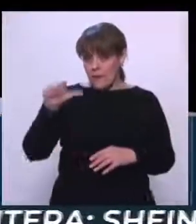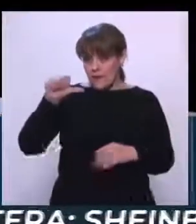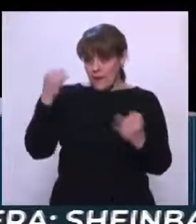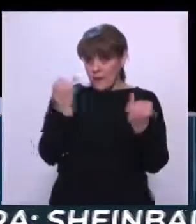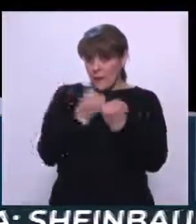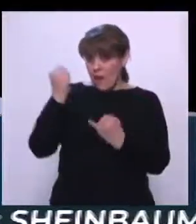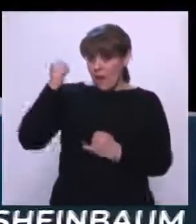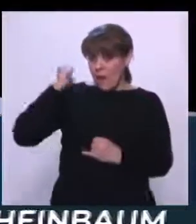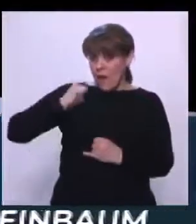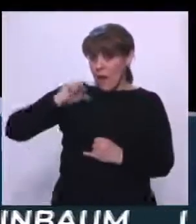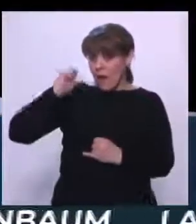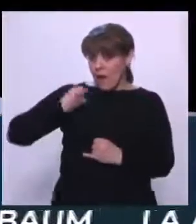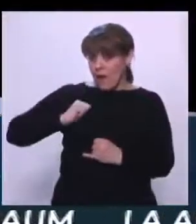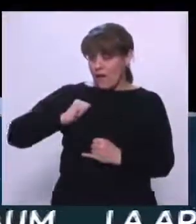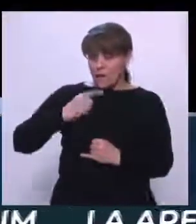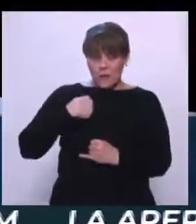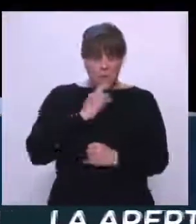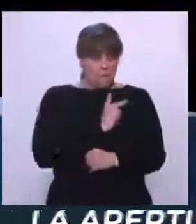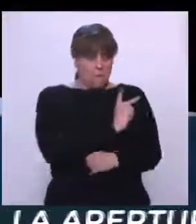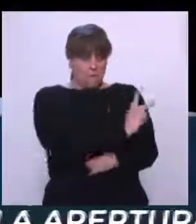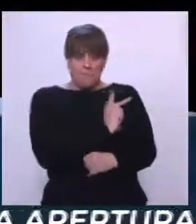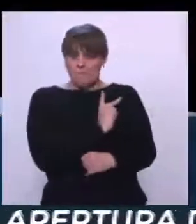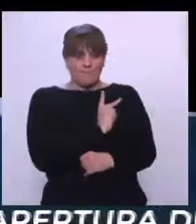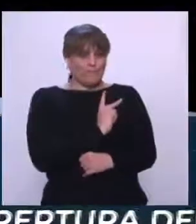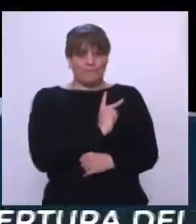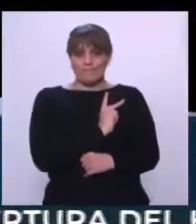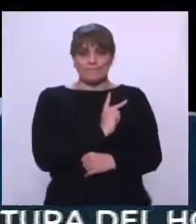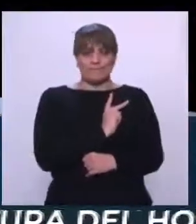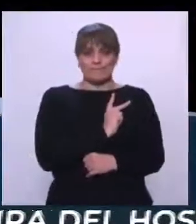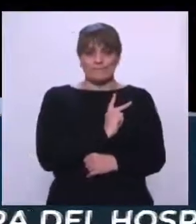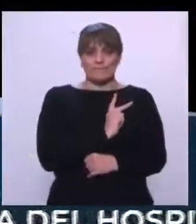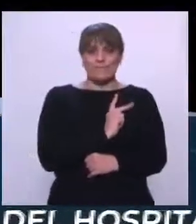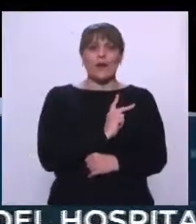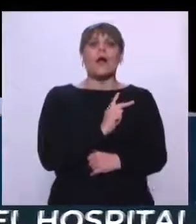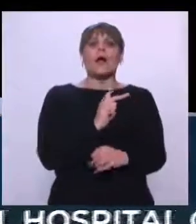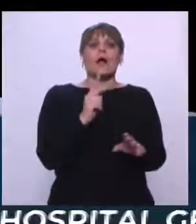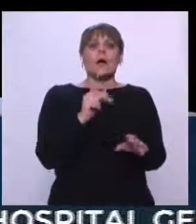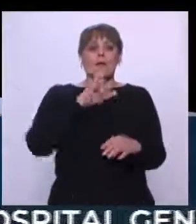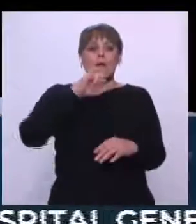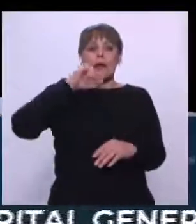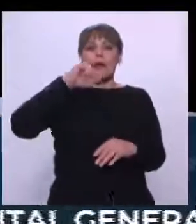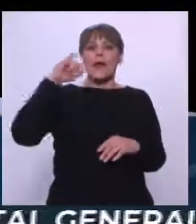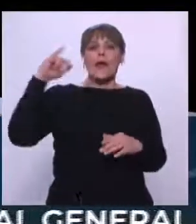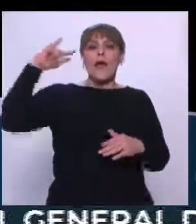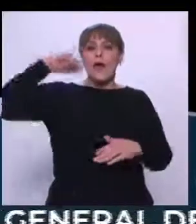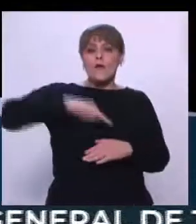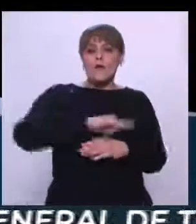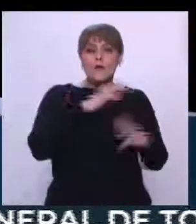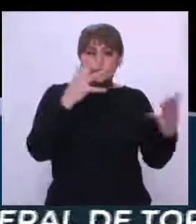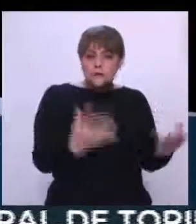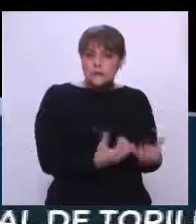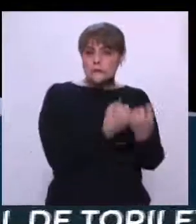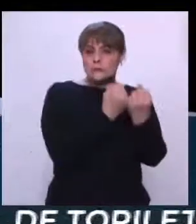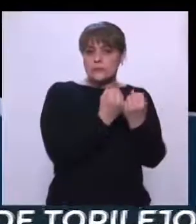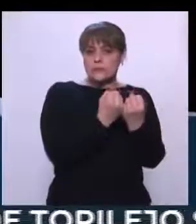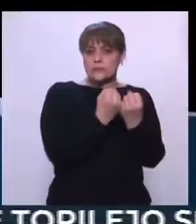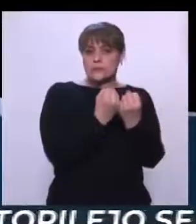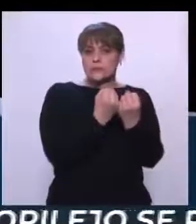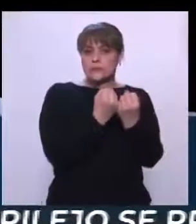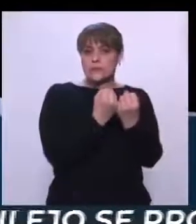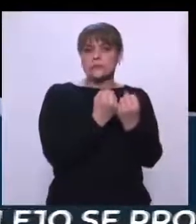no somos iguales. Que se rescate, en el caso particular de Interjet o de otras empresas, por parte de